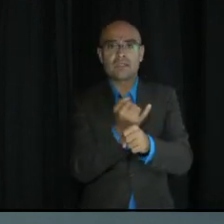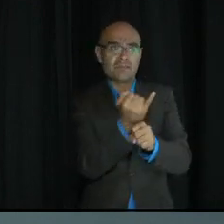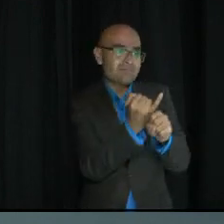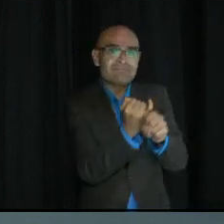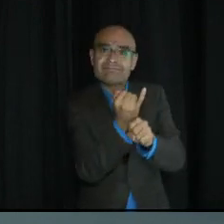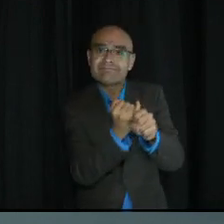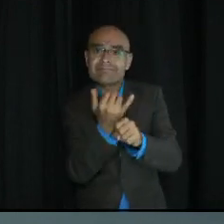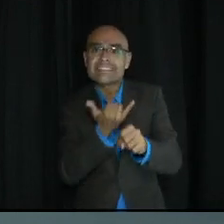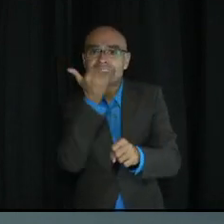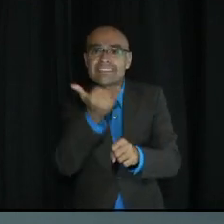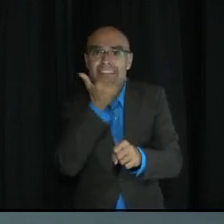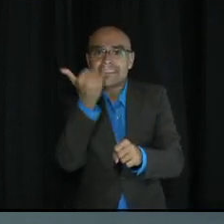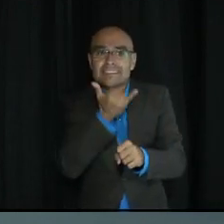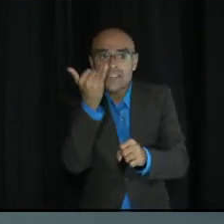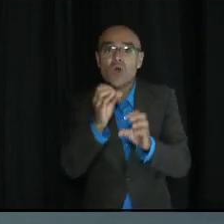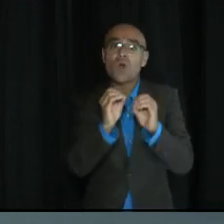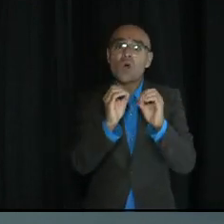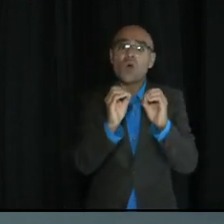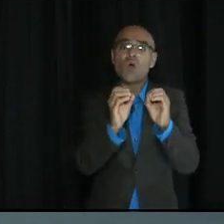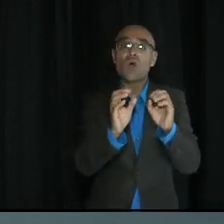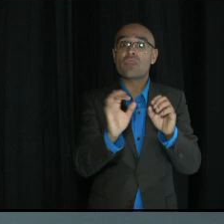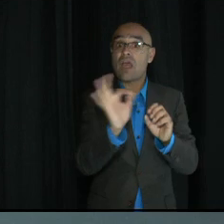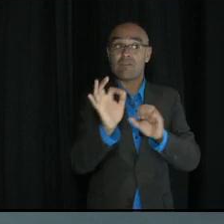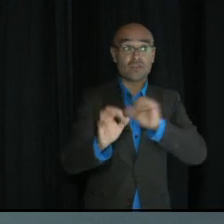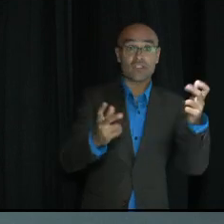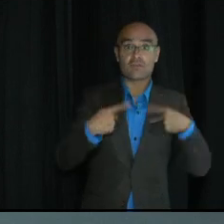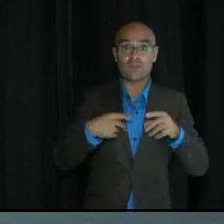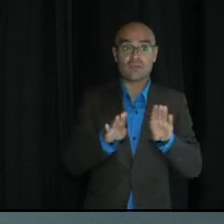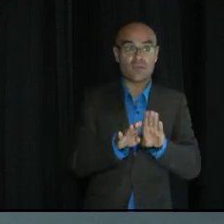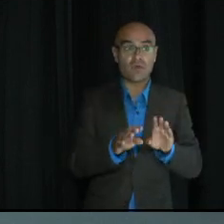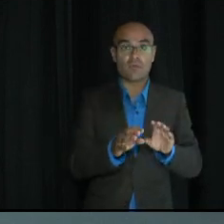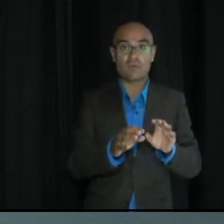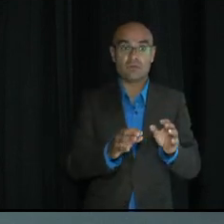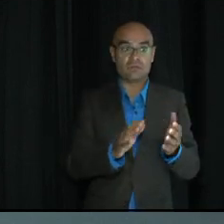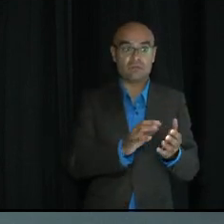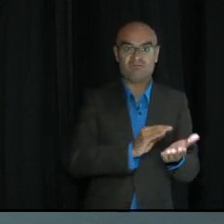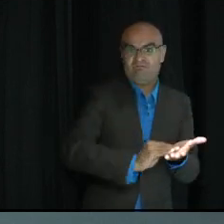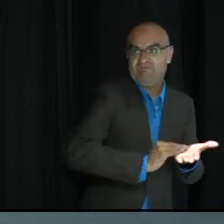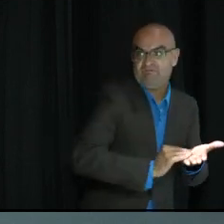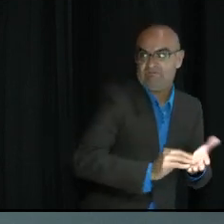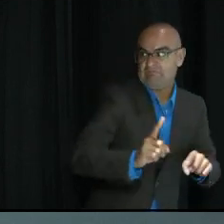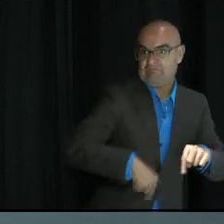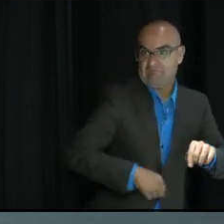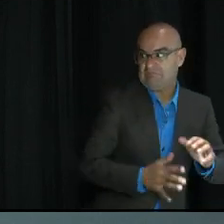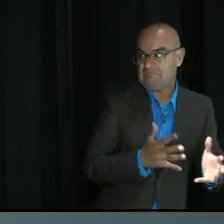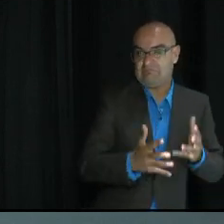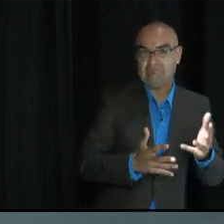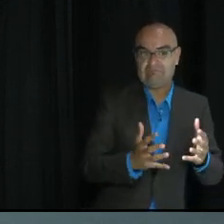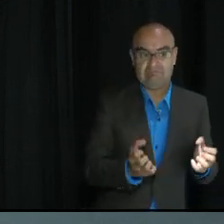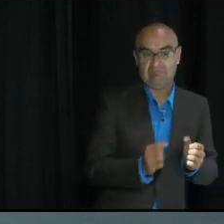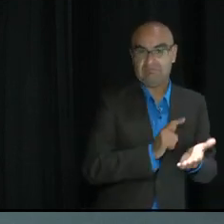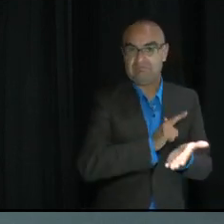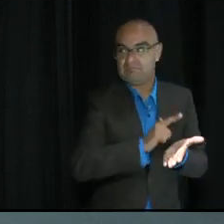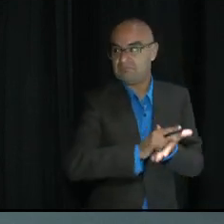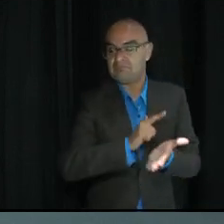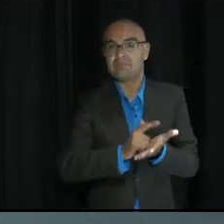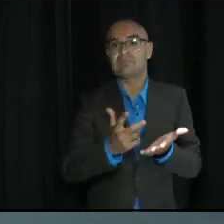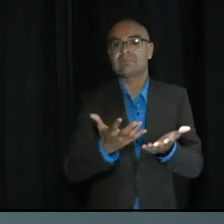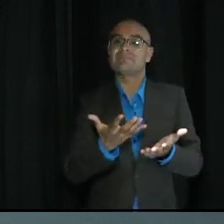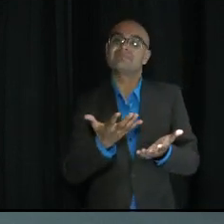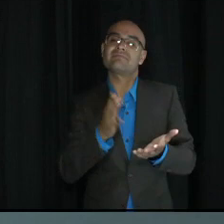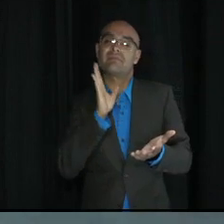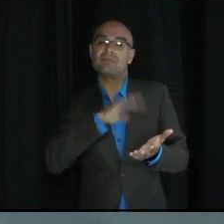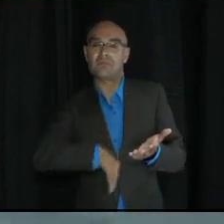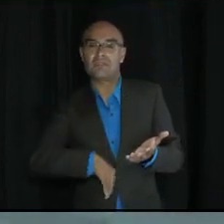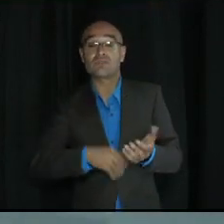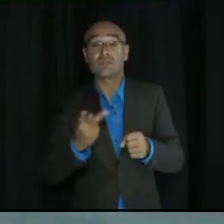puedan desaparecer o incluso hasta se puedan manipular. Por eso es tan importante que en cuanto tengamos conocimiento de que un hecho constituye un delito, pues